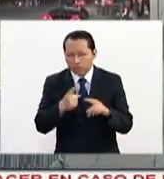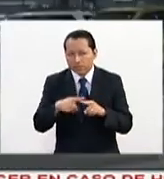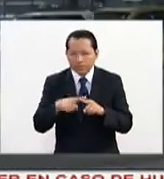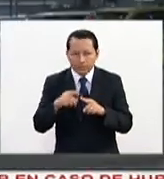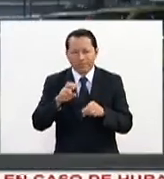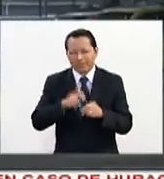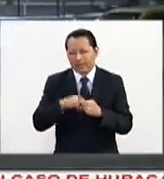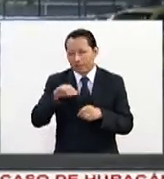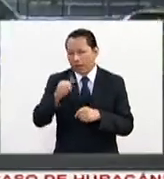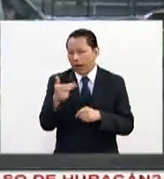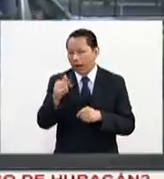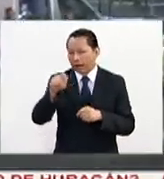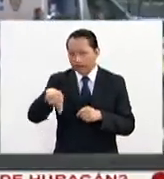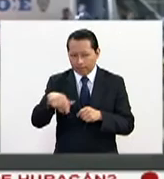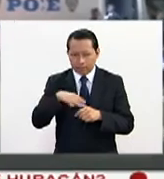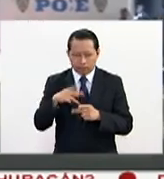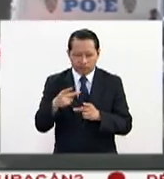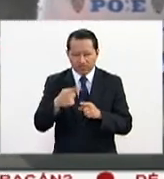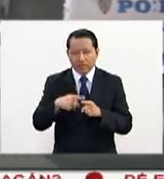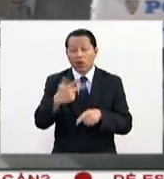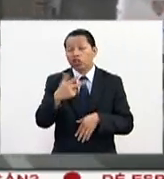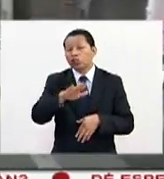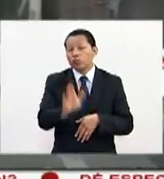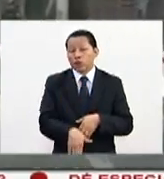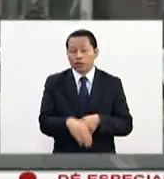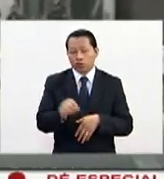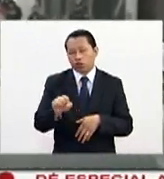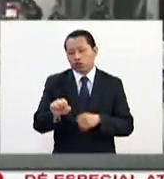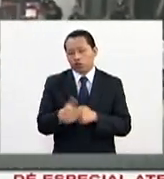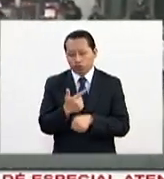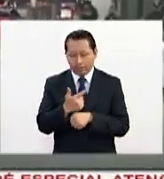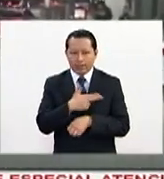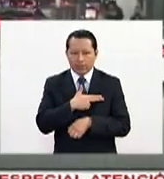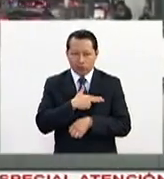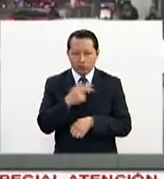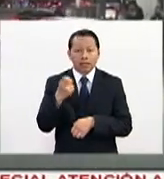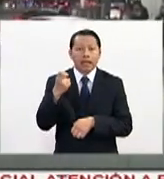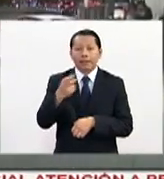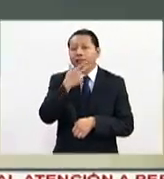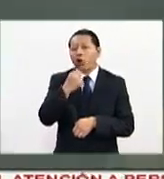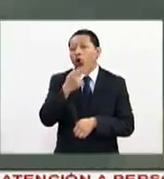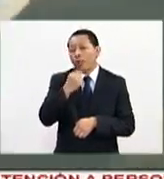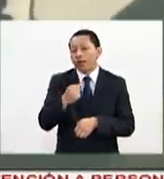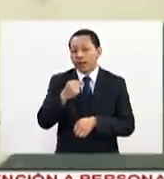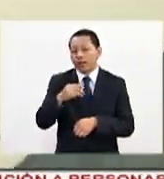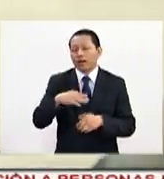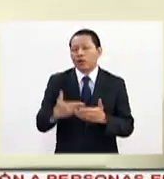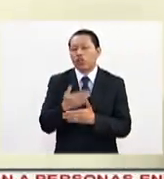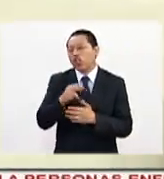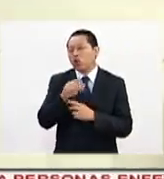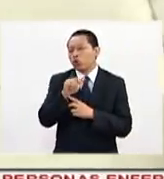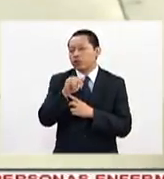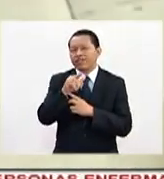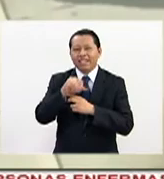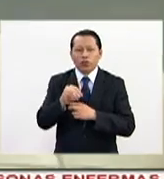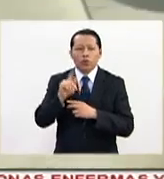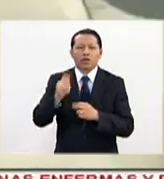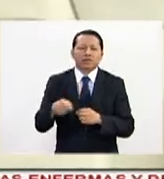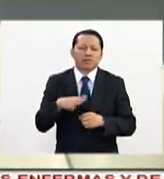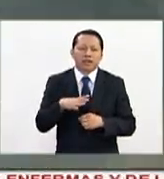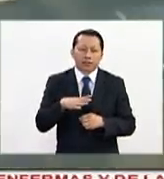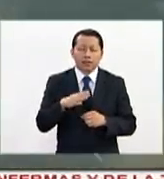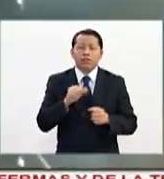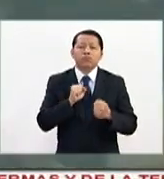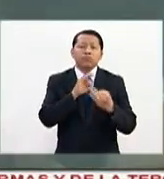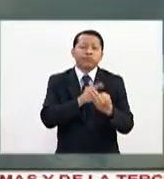en Manhattan, que dejó 8 muertos y 12 heridos. Saifullo Saipov, de origen uzbeco, se presentó ante el tribunal